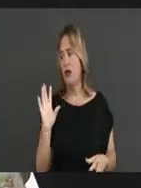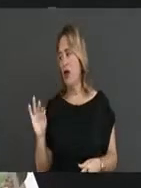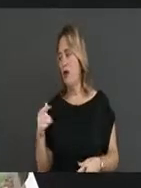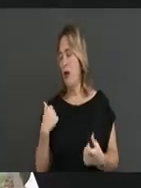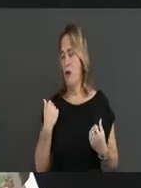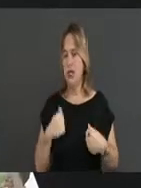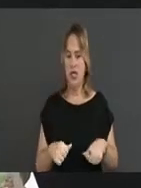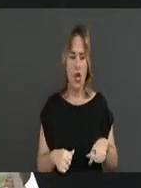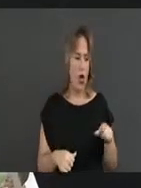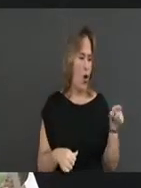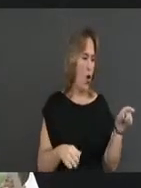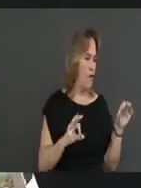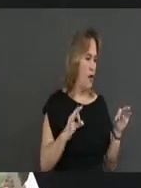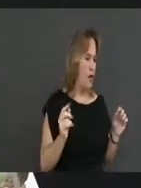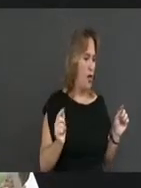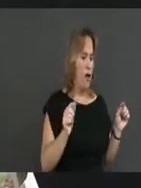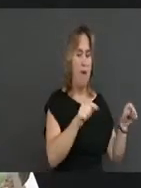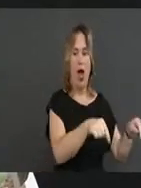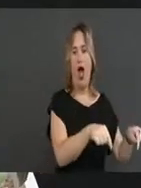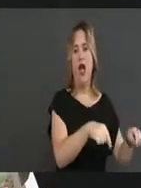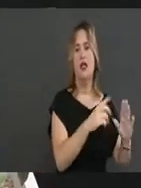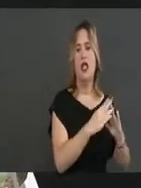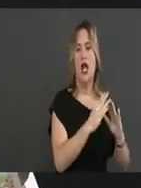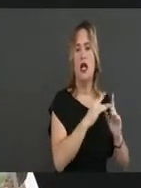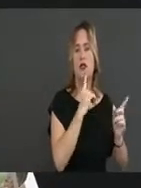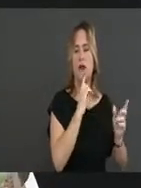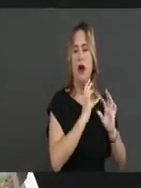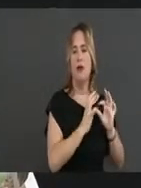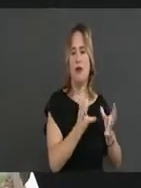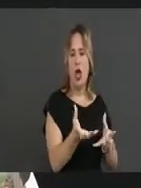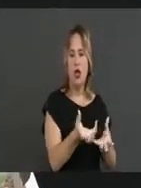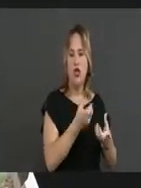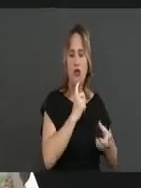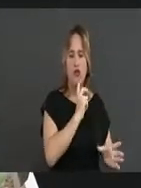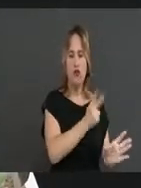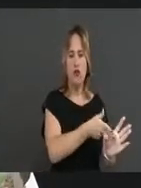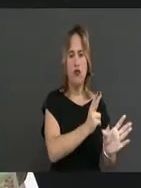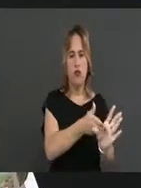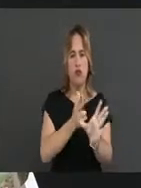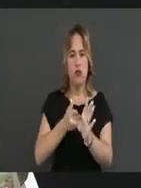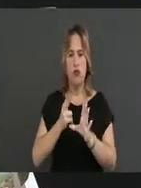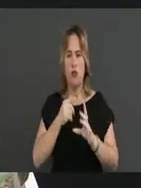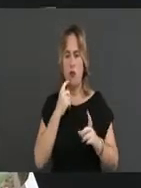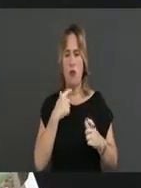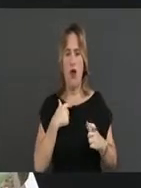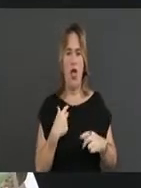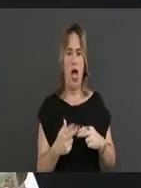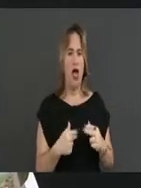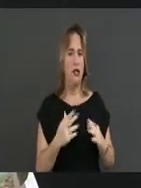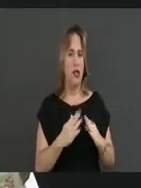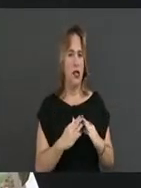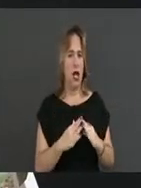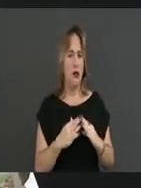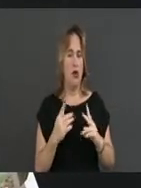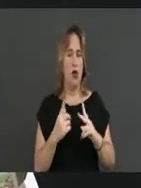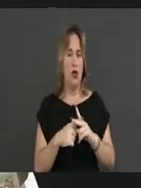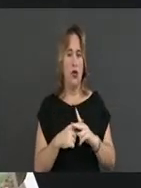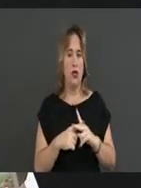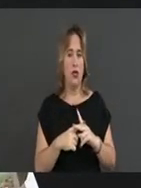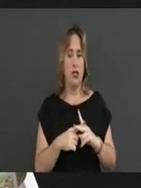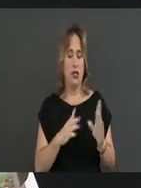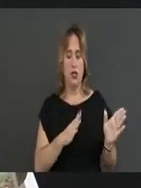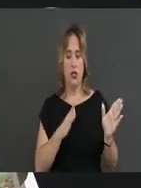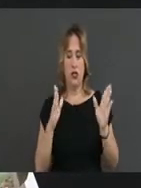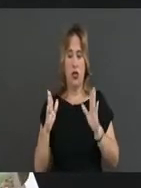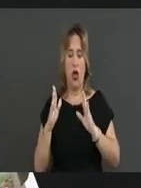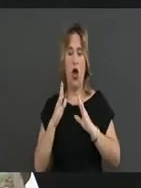mi hijo van para, tienen que estar en la casa para garantizar que cuando llegue el agua no puedan, puedan cogerla. Y en el capítulo agua, yo lo que